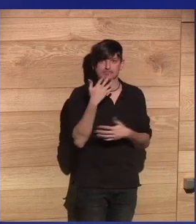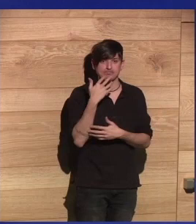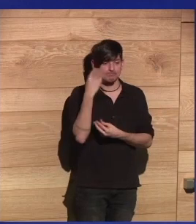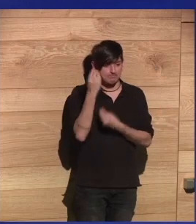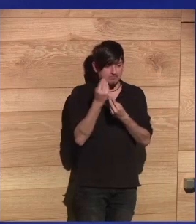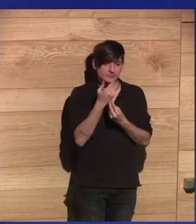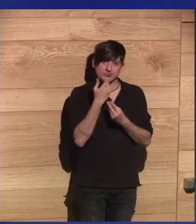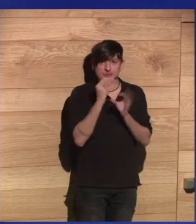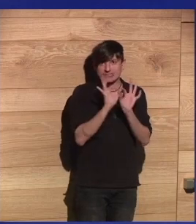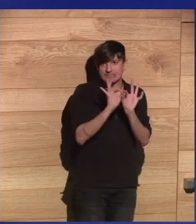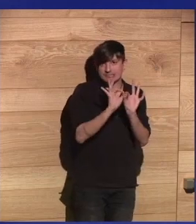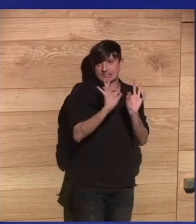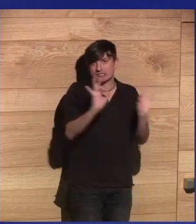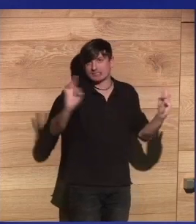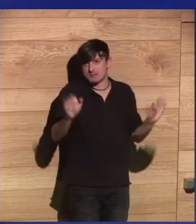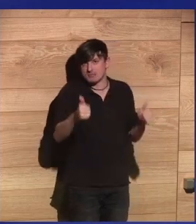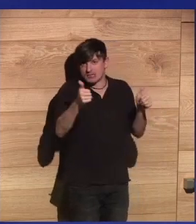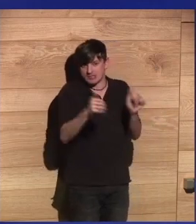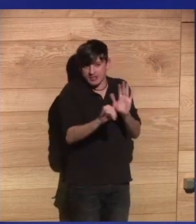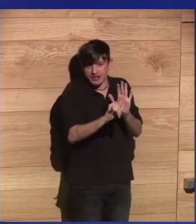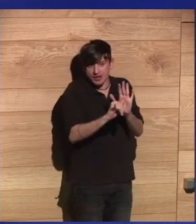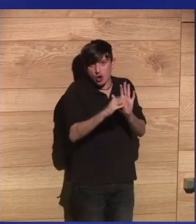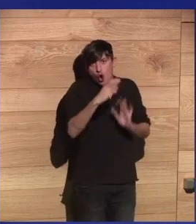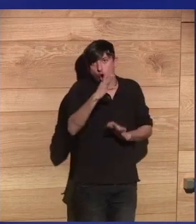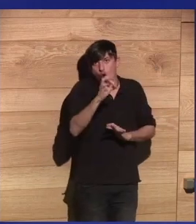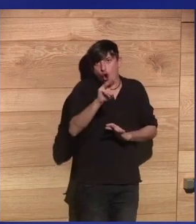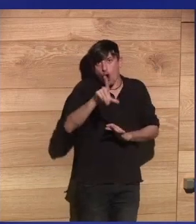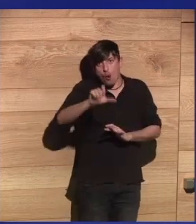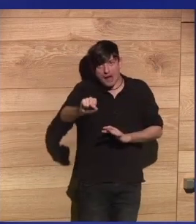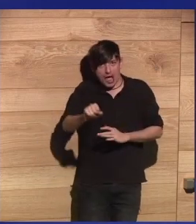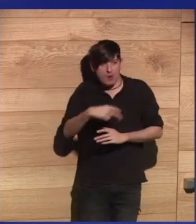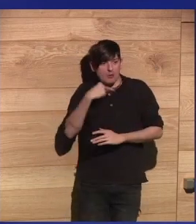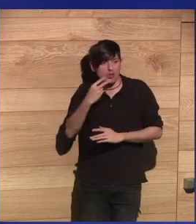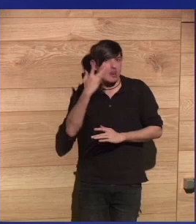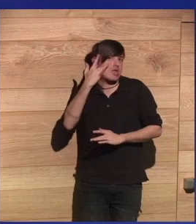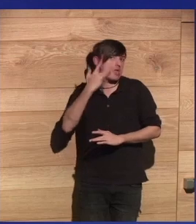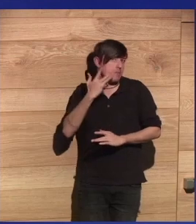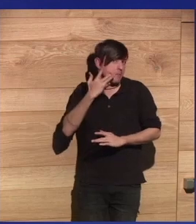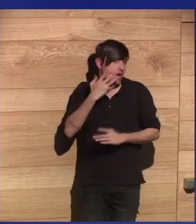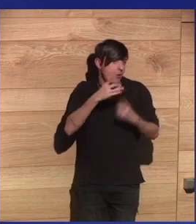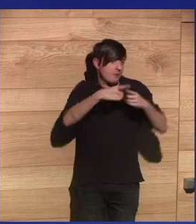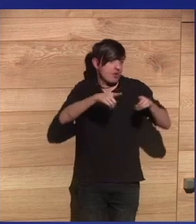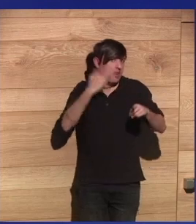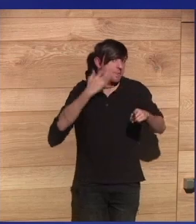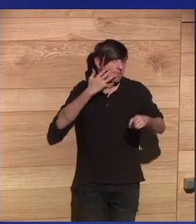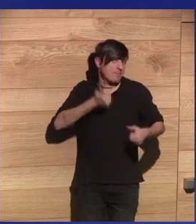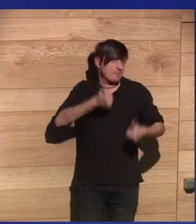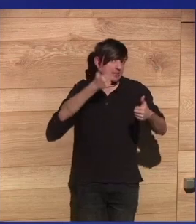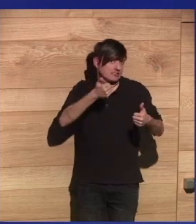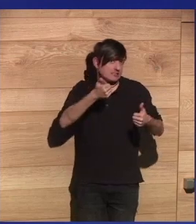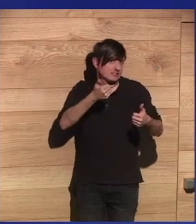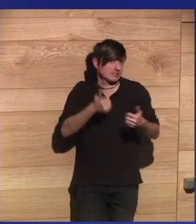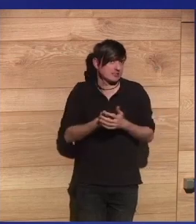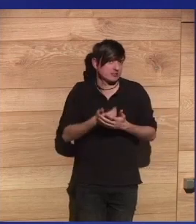entiéndame bien, refinado, un poco más cercano a la copla, un poco más cercano a una voz limpia, a una melodía un poco más limpia y